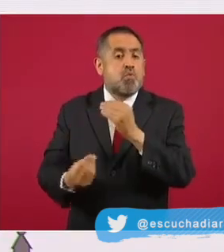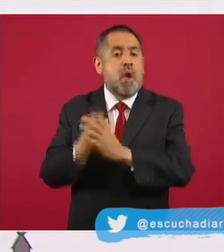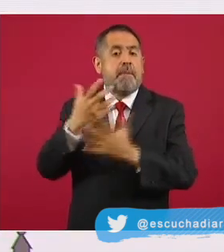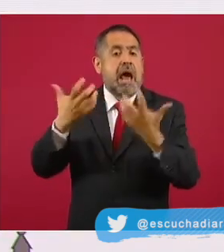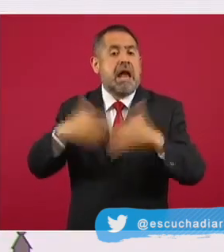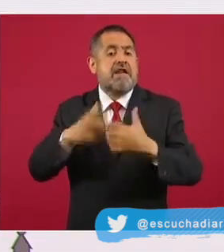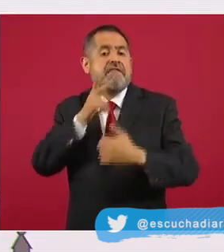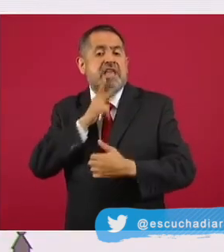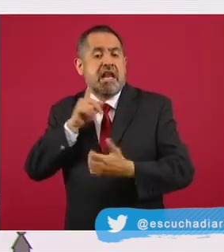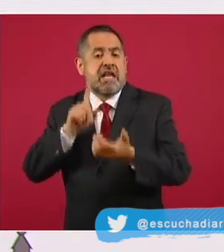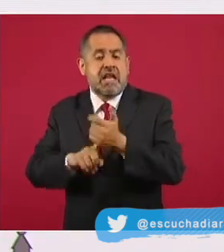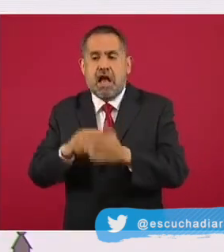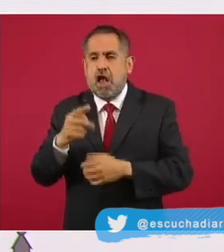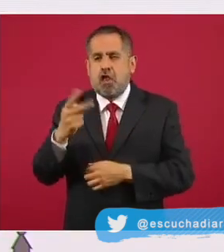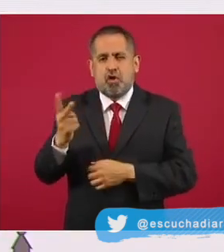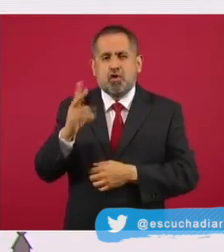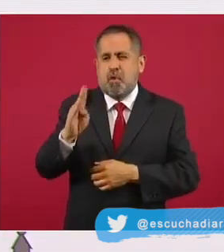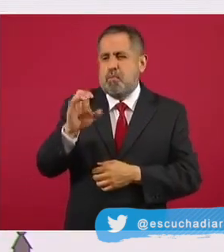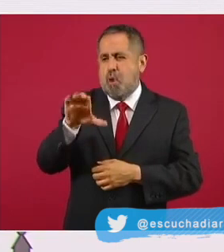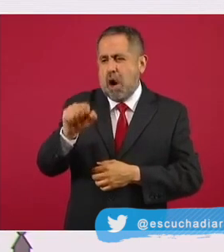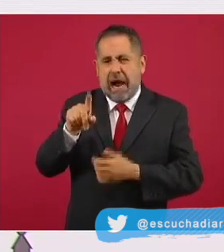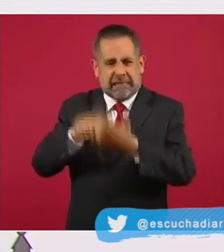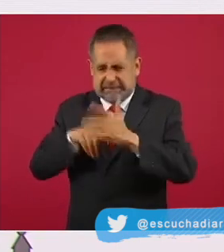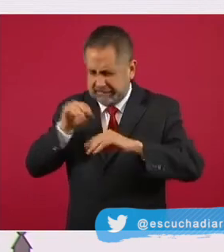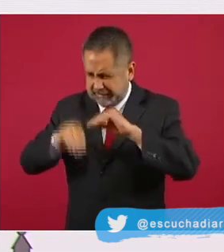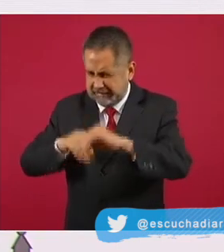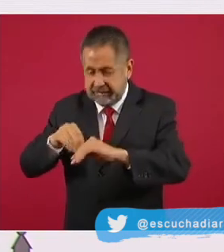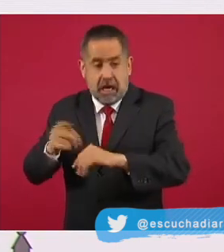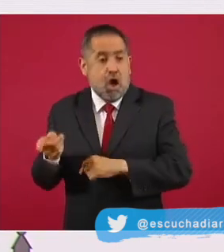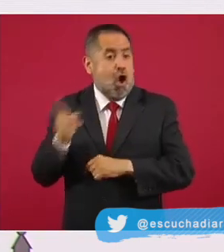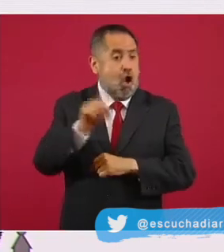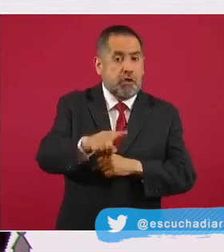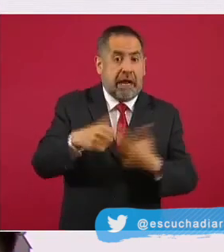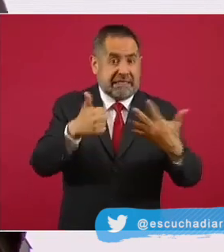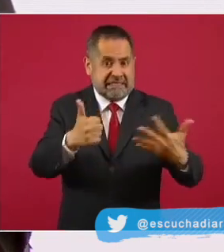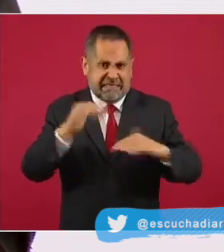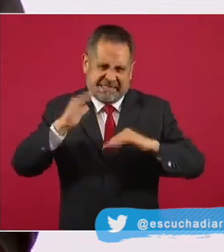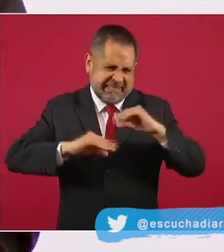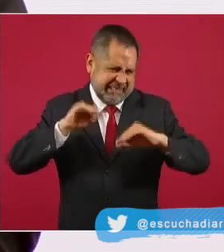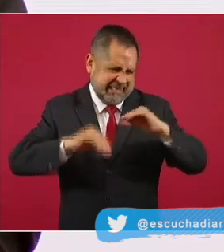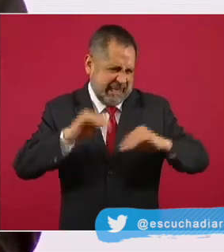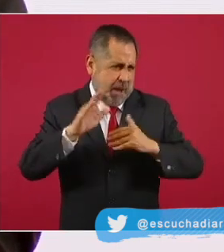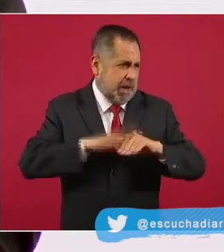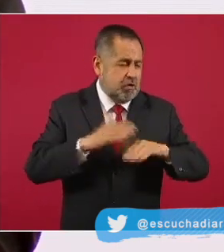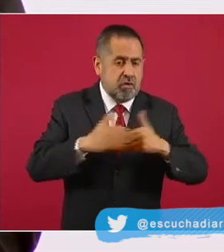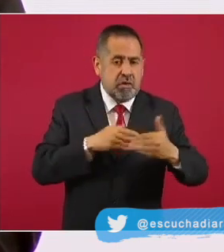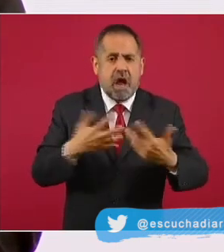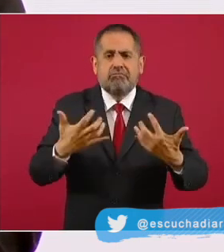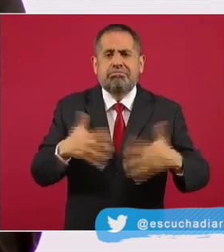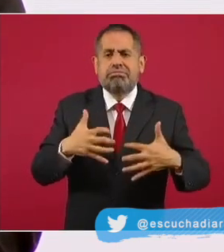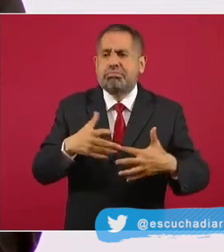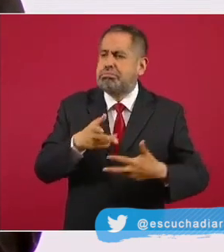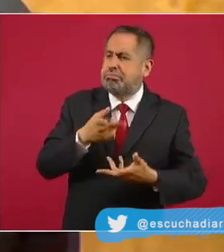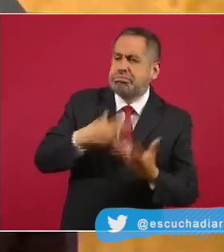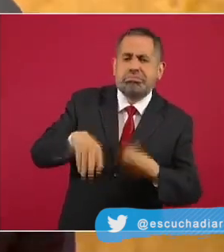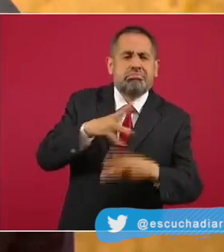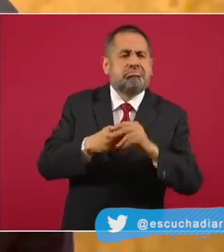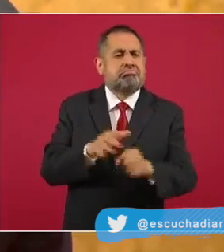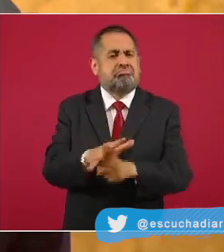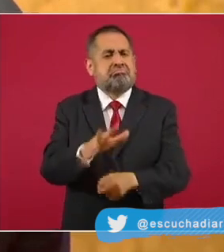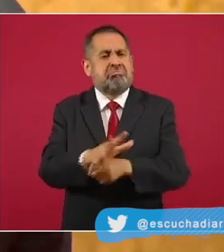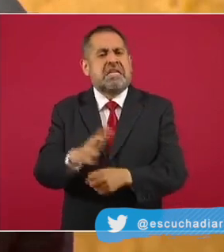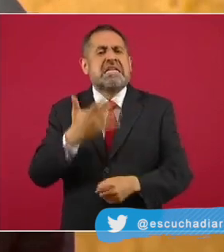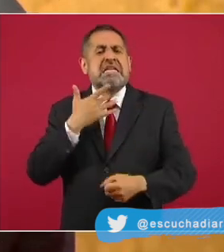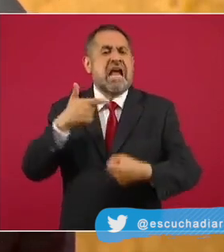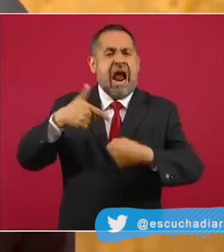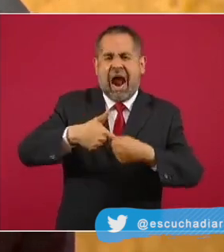refinería de Dos Bocas y la modernización de las 6 refinerías existentes. Reitero que hemos